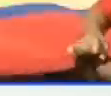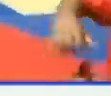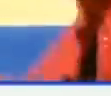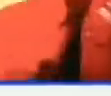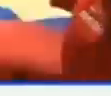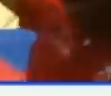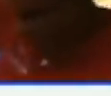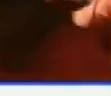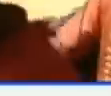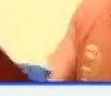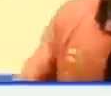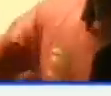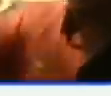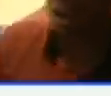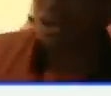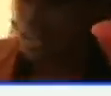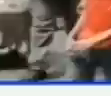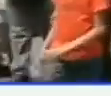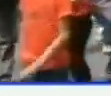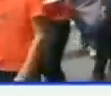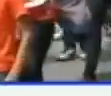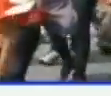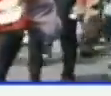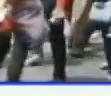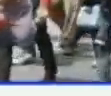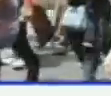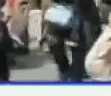y están invirtiendo millones, millones